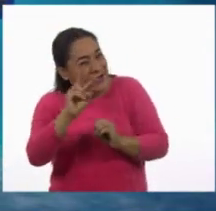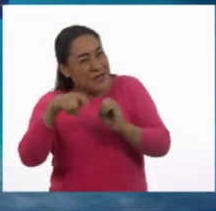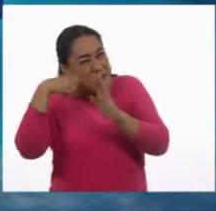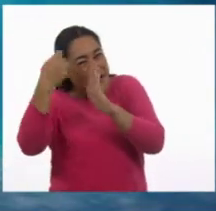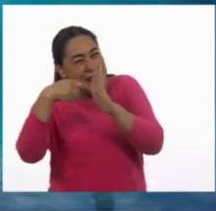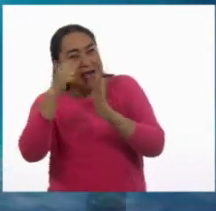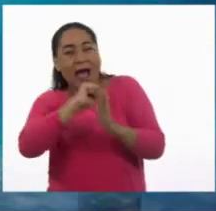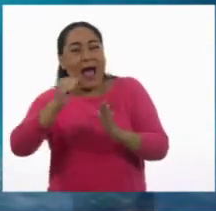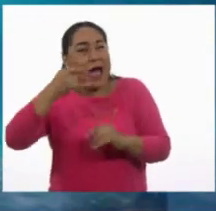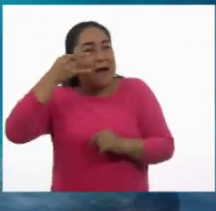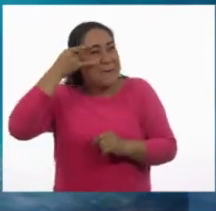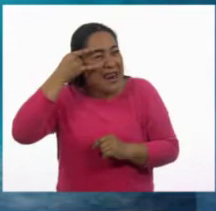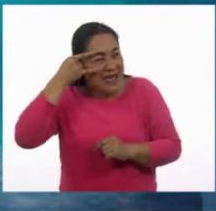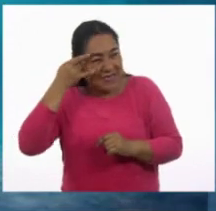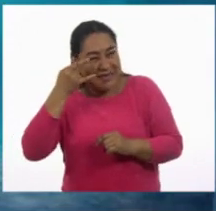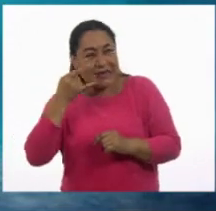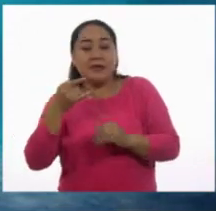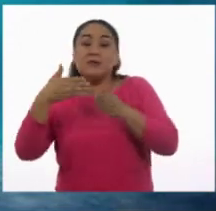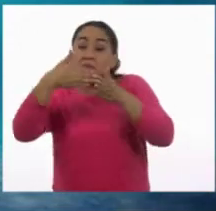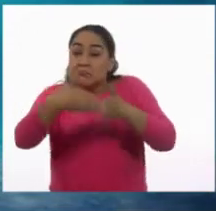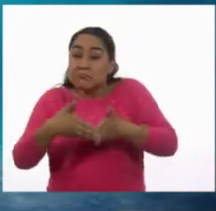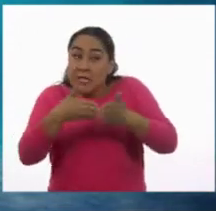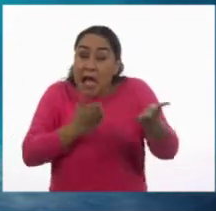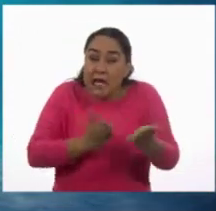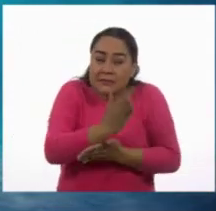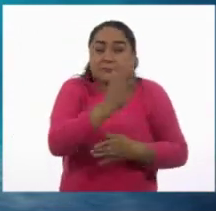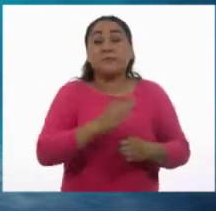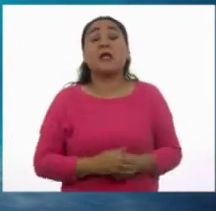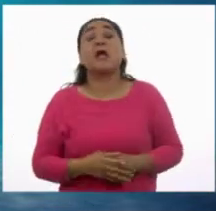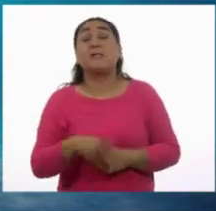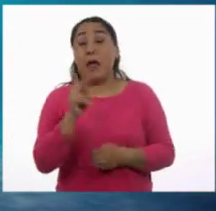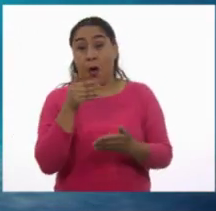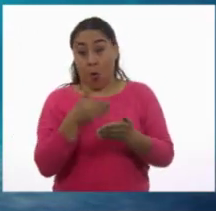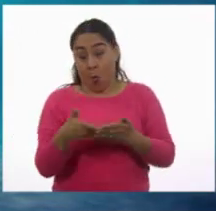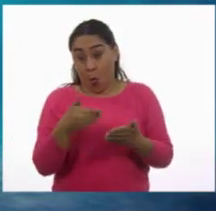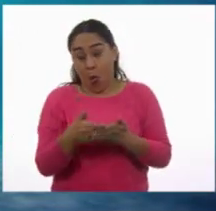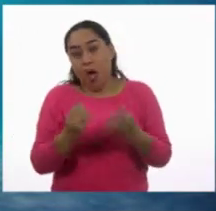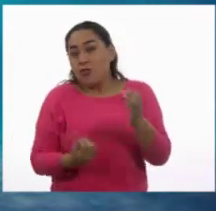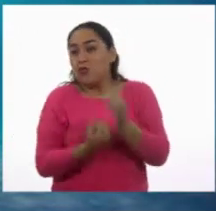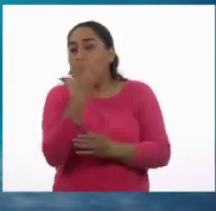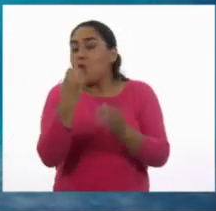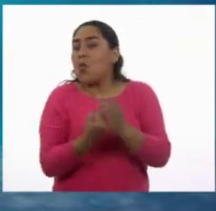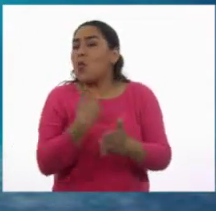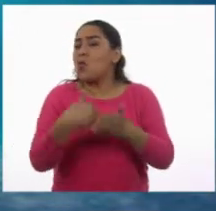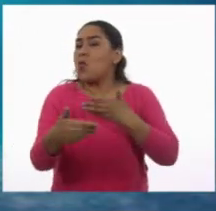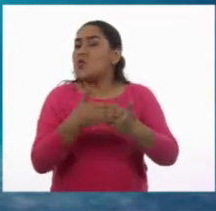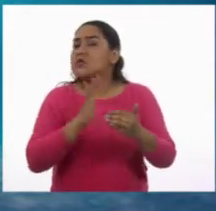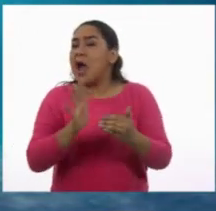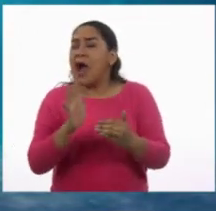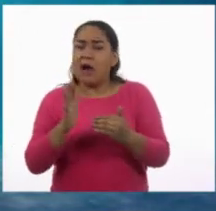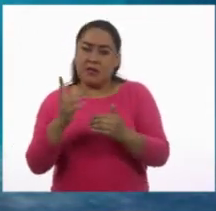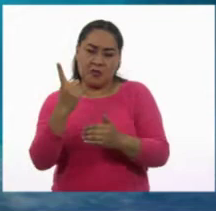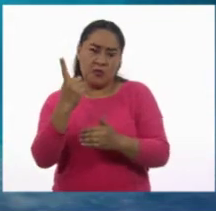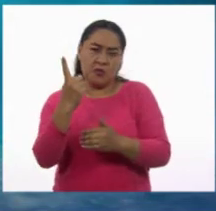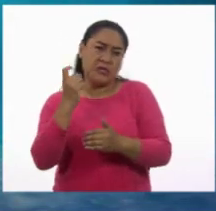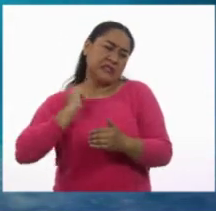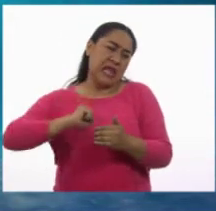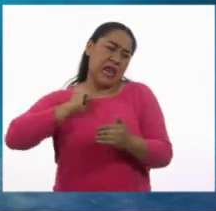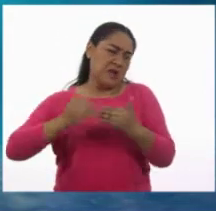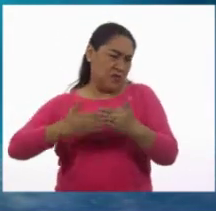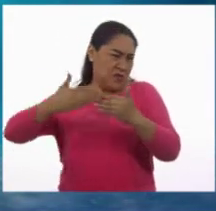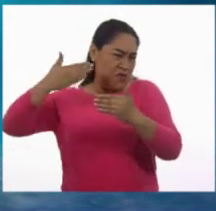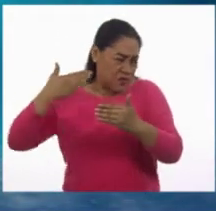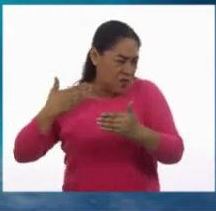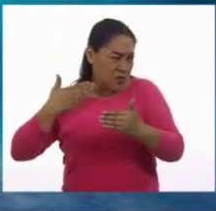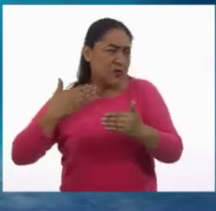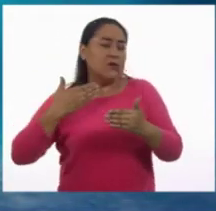de piratas. Pero desde que se inventaron las ondas de radio y el radar, hace casi un siglo, las embarcaciones